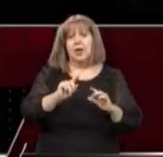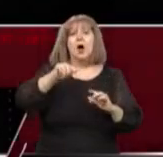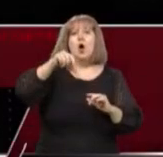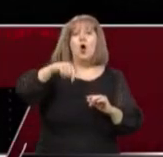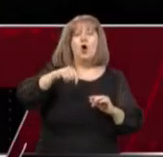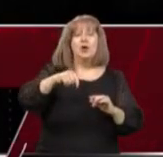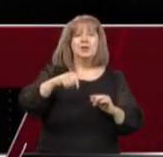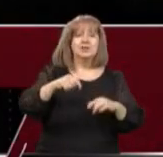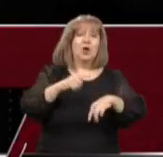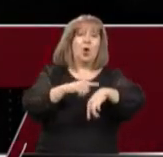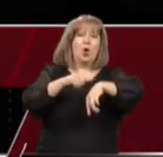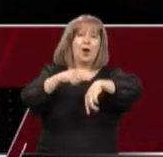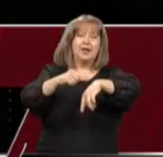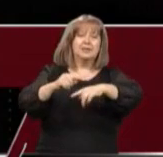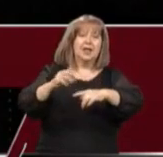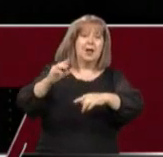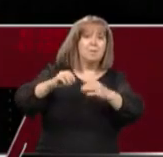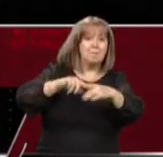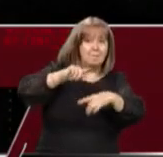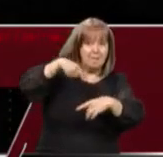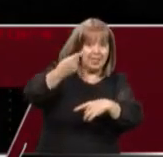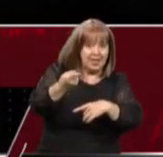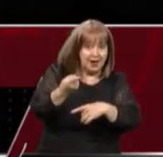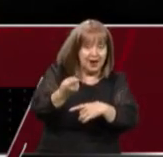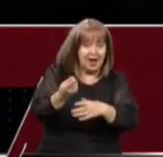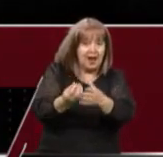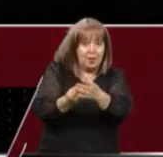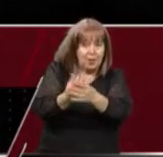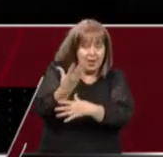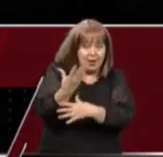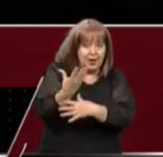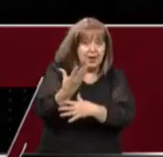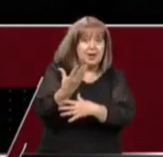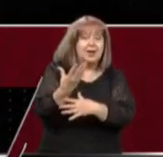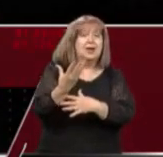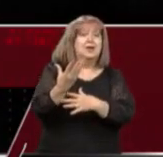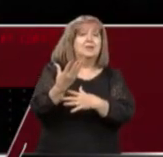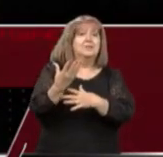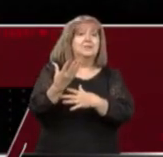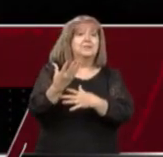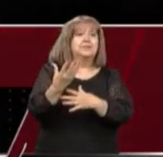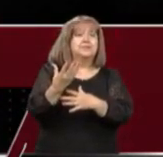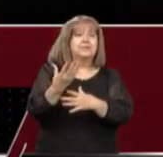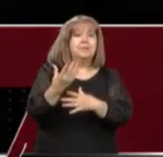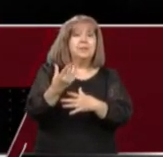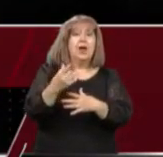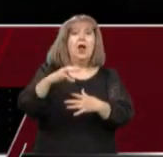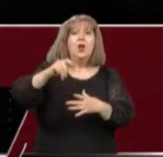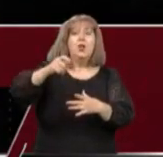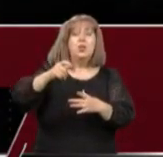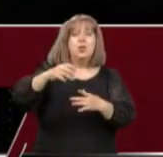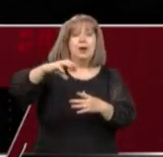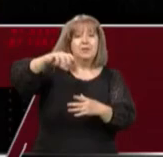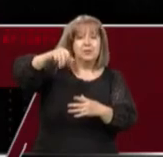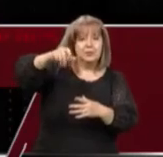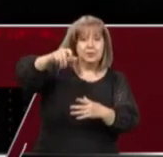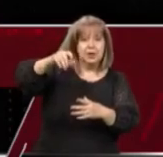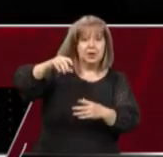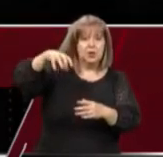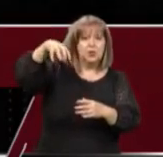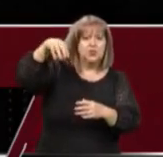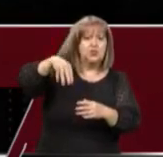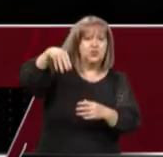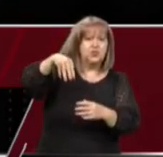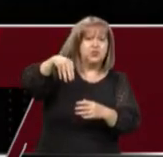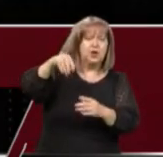mañana mañana también va a haber zonas que van a estar con por lo menos con baja presión o sea si no pasa nada